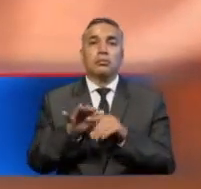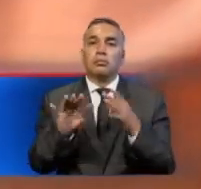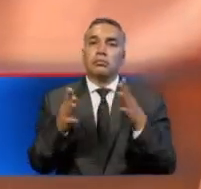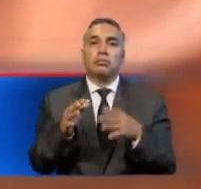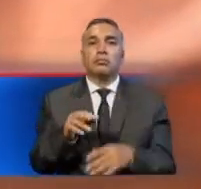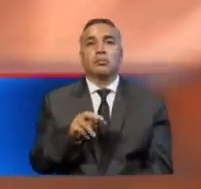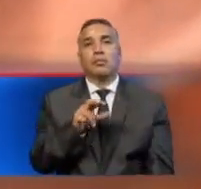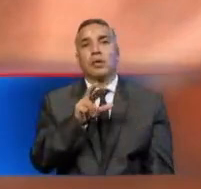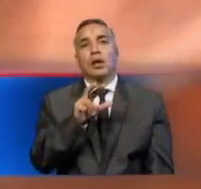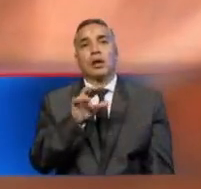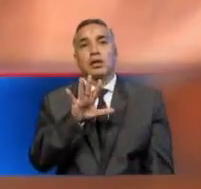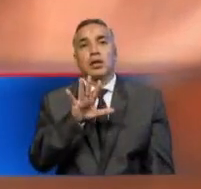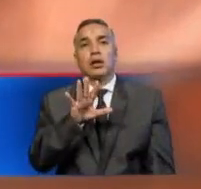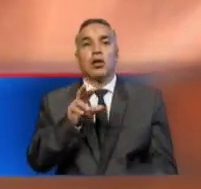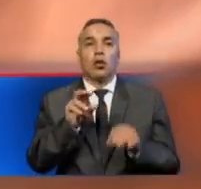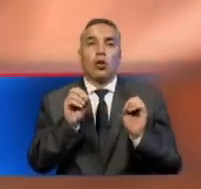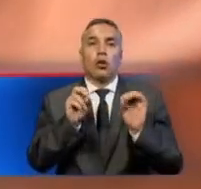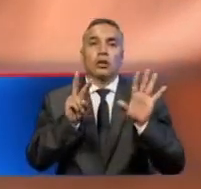aproximadamente entre 5 a 7 años.